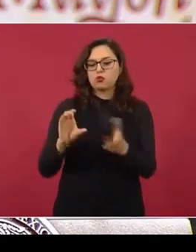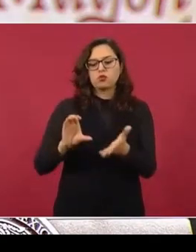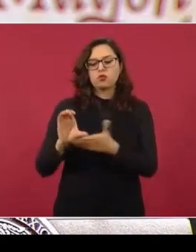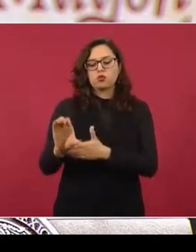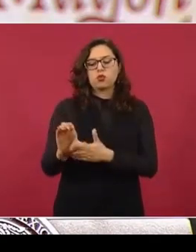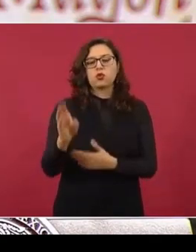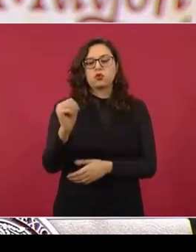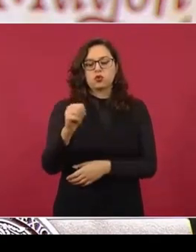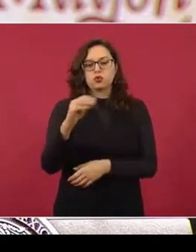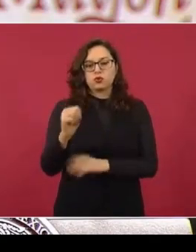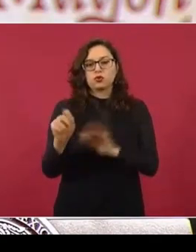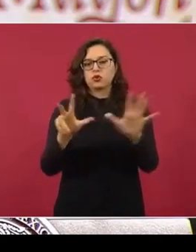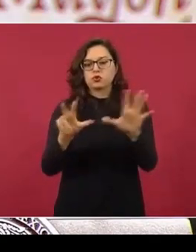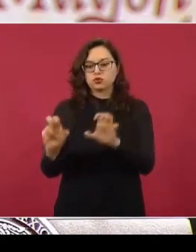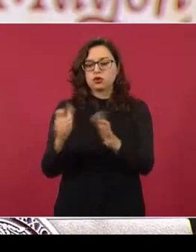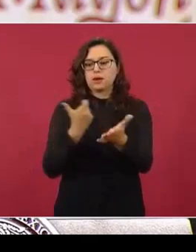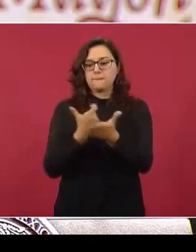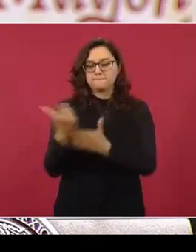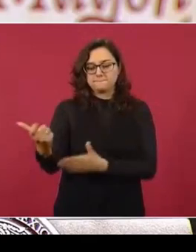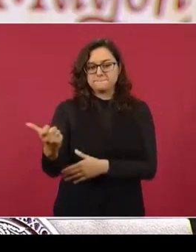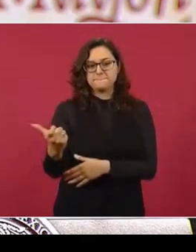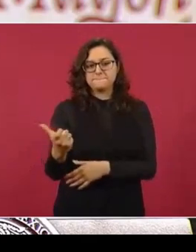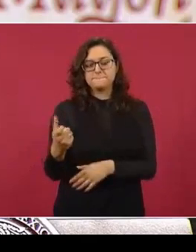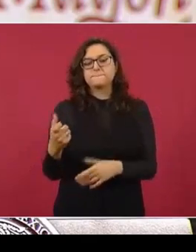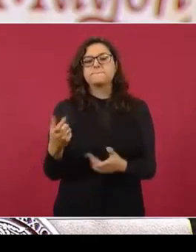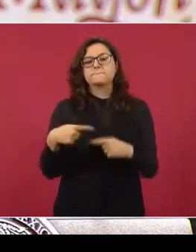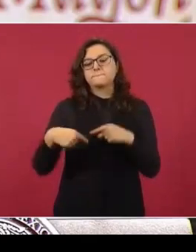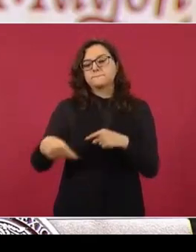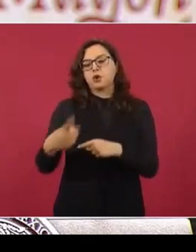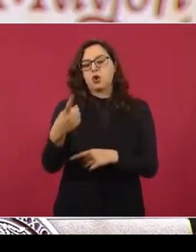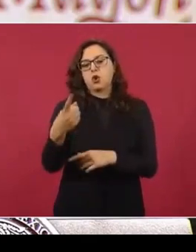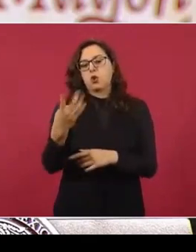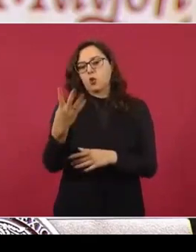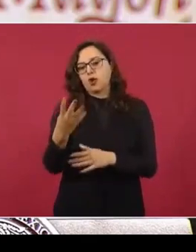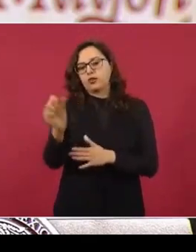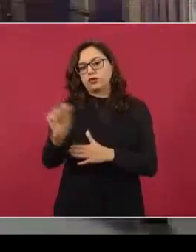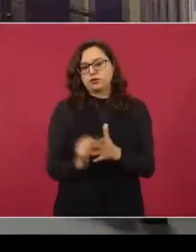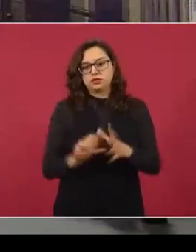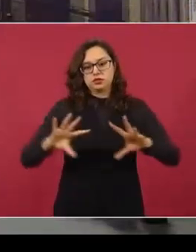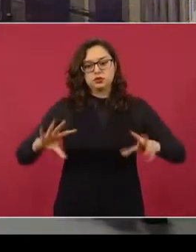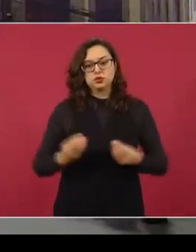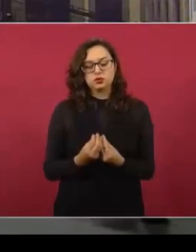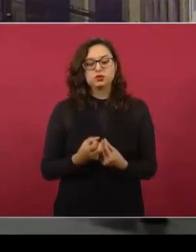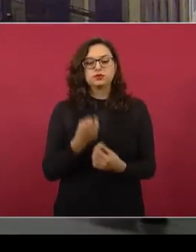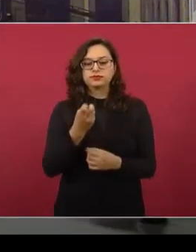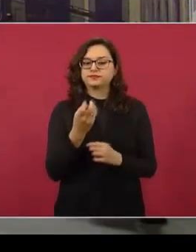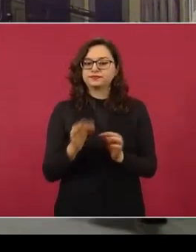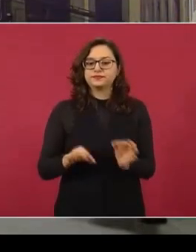9.800 pesos por el cuatrimestre. Sería todo. Muchas gracias.